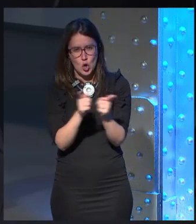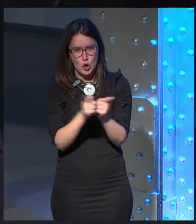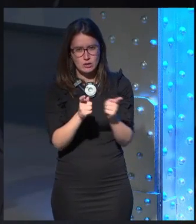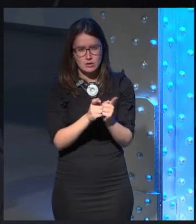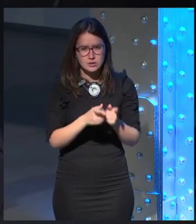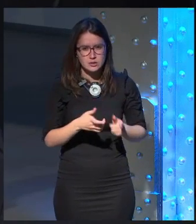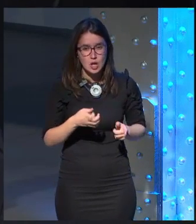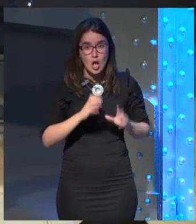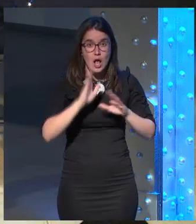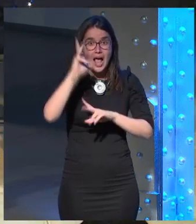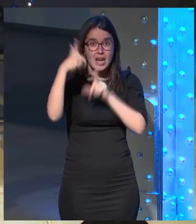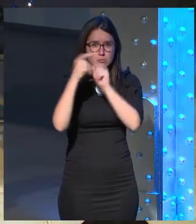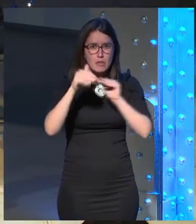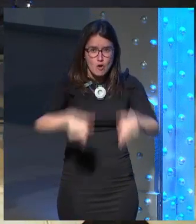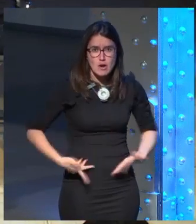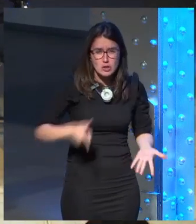¿Volvería usted al espacio?